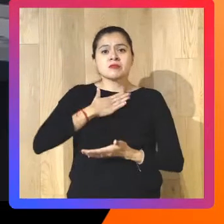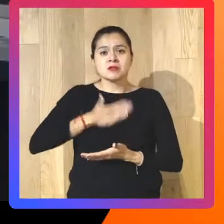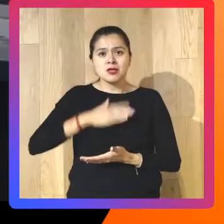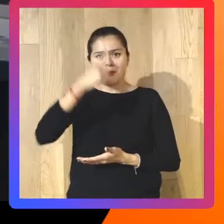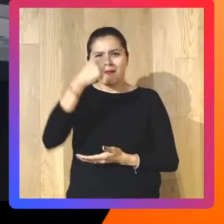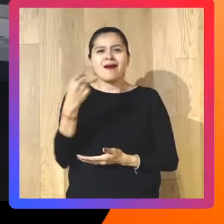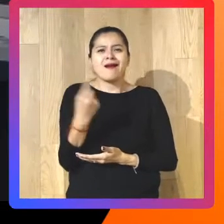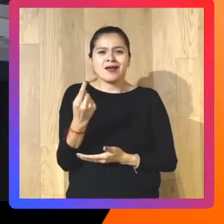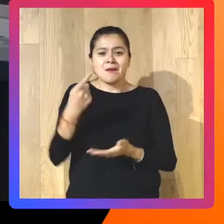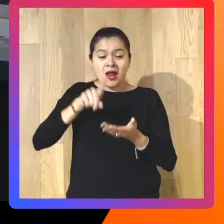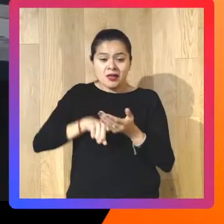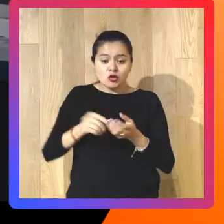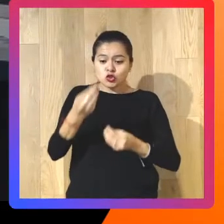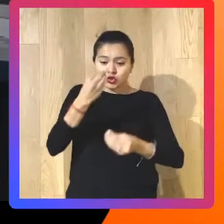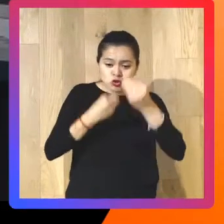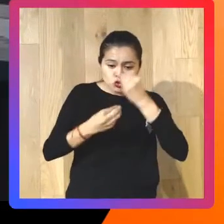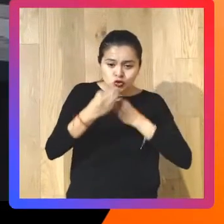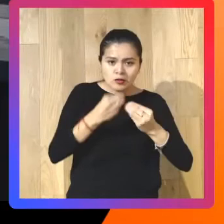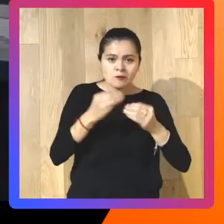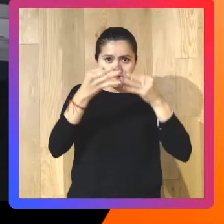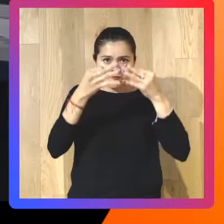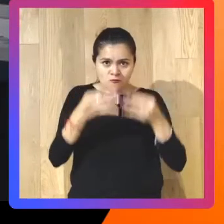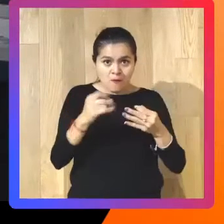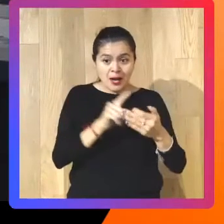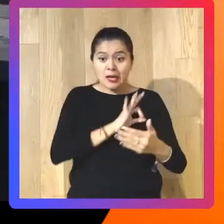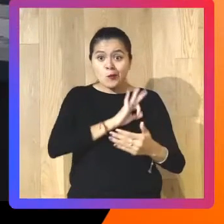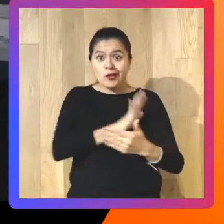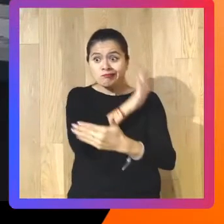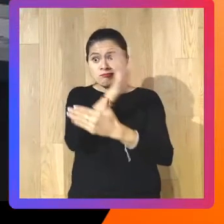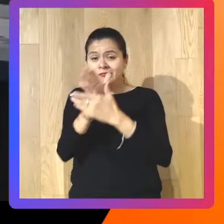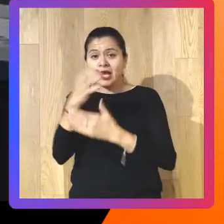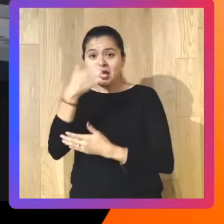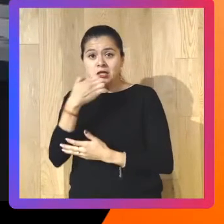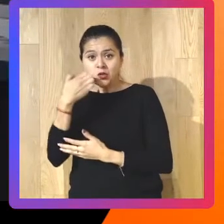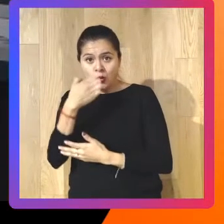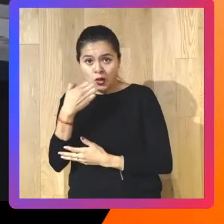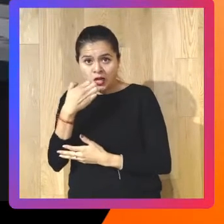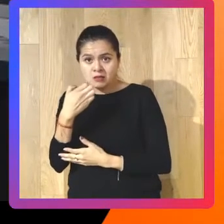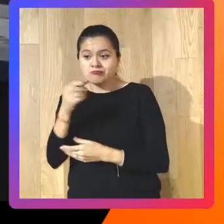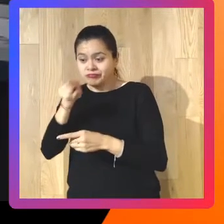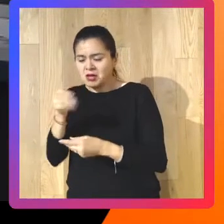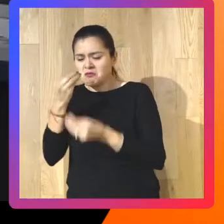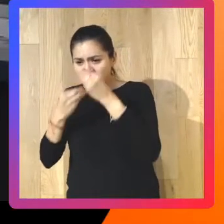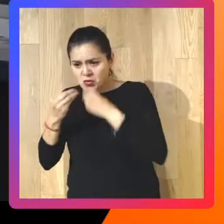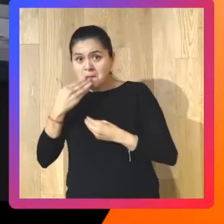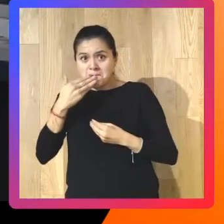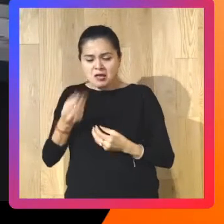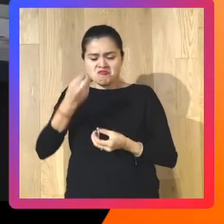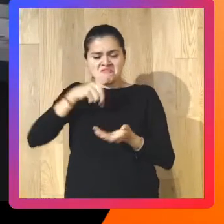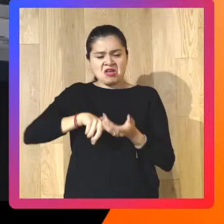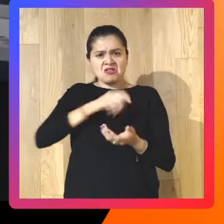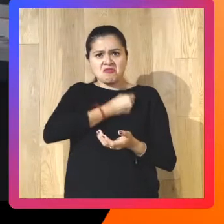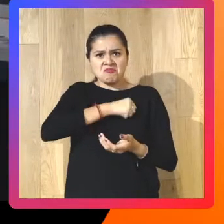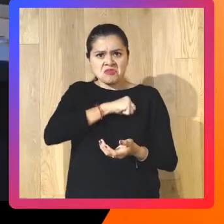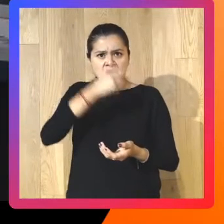una alimentación de calidad que les permita acudir a las escuelas, bien alimentados, bien nutridos, para que